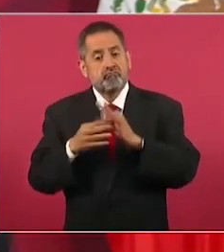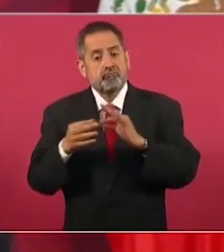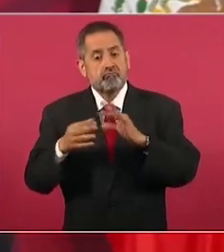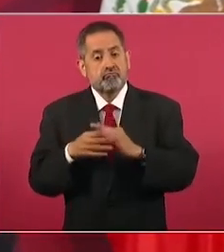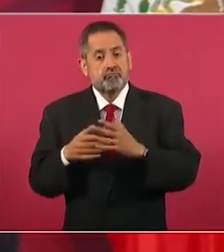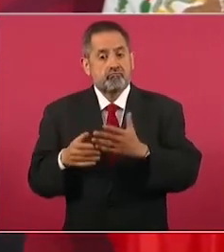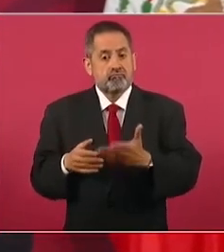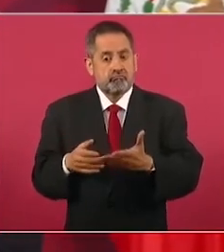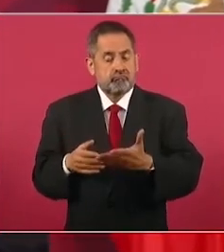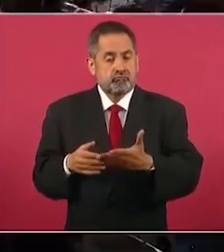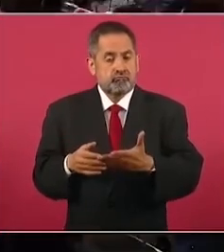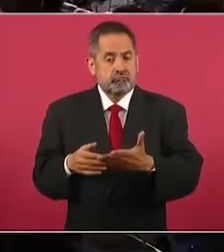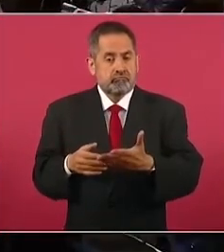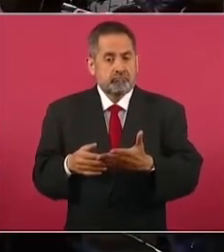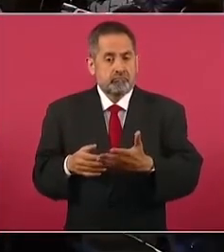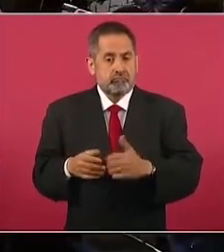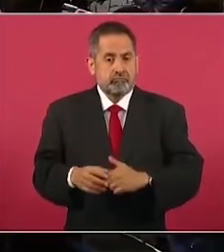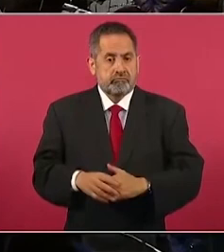una